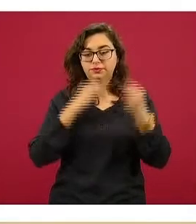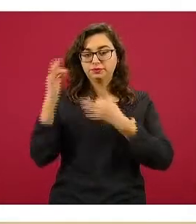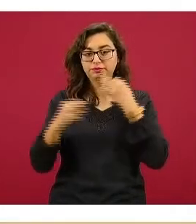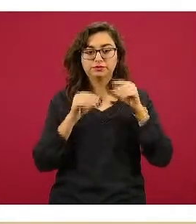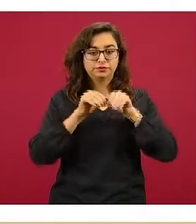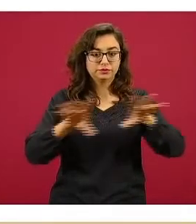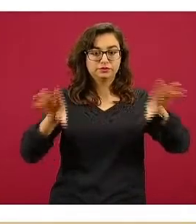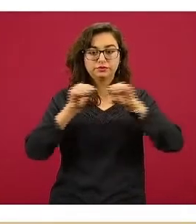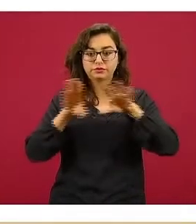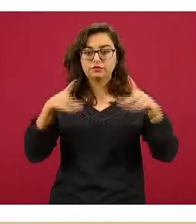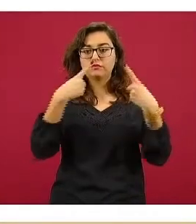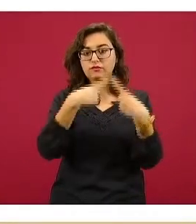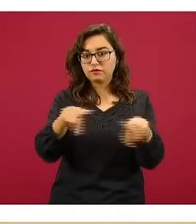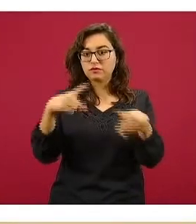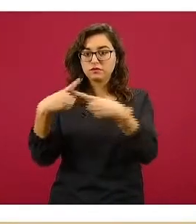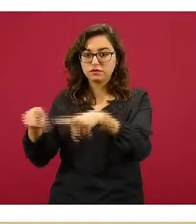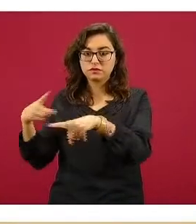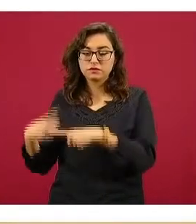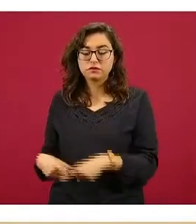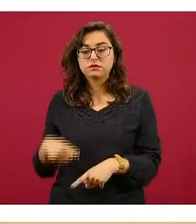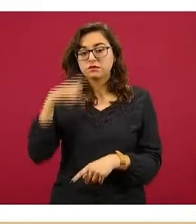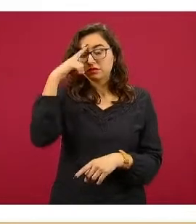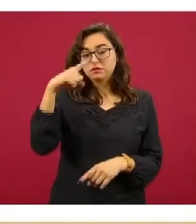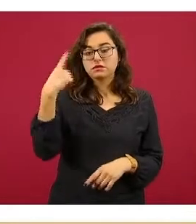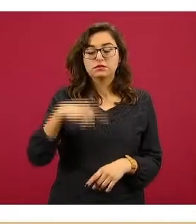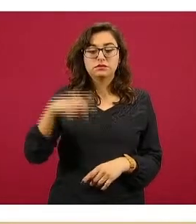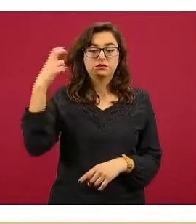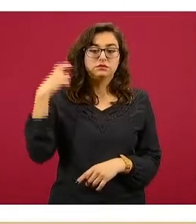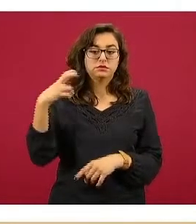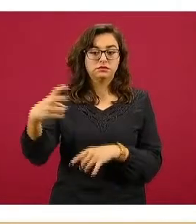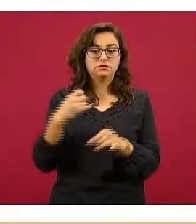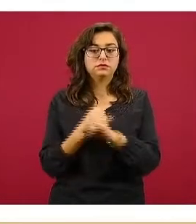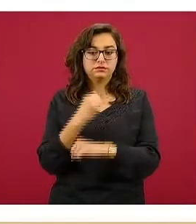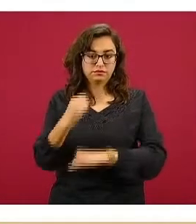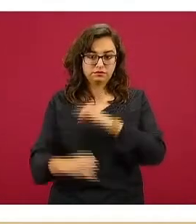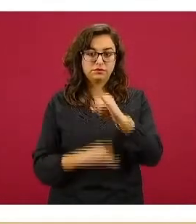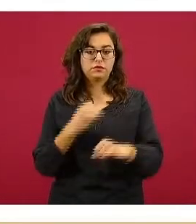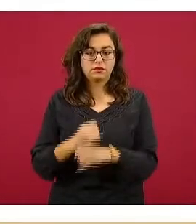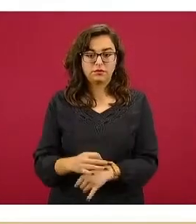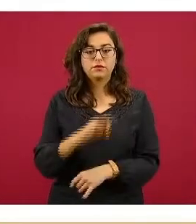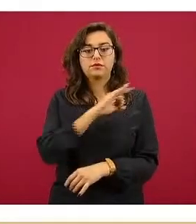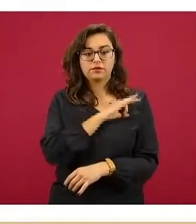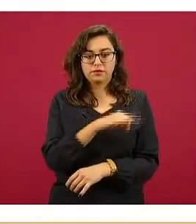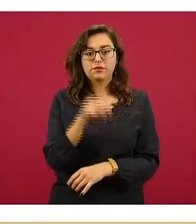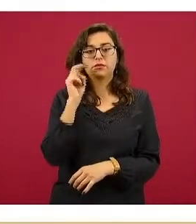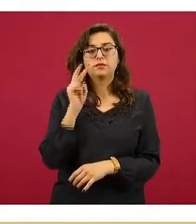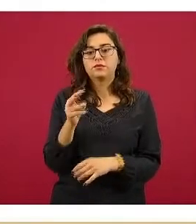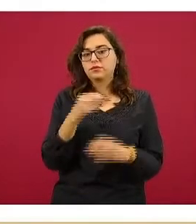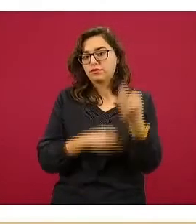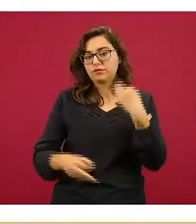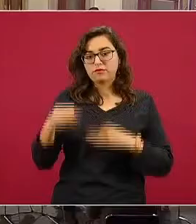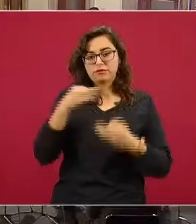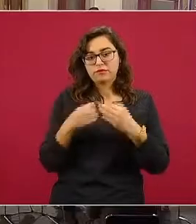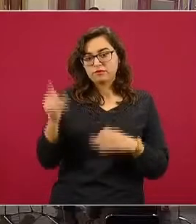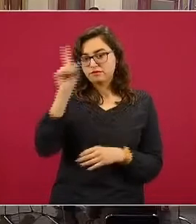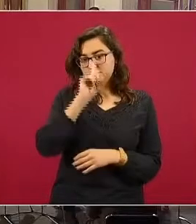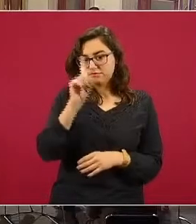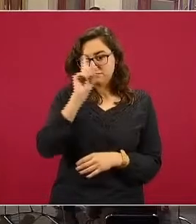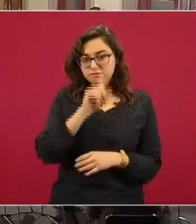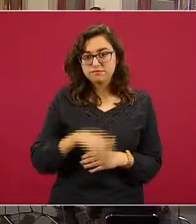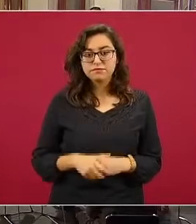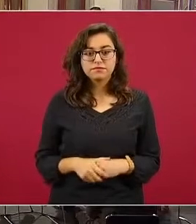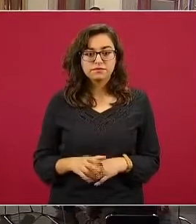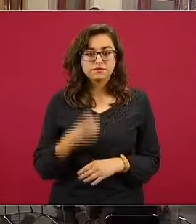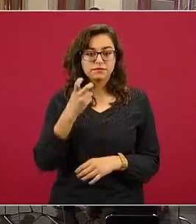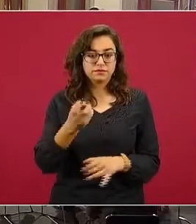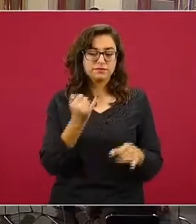las dependencias que tienen que ver con los viajes internacionales, y ahí encontrarán ustedes todas las recomendaciones de manera más puntual.